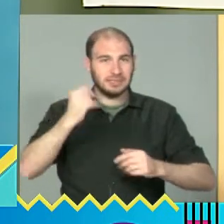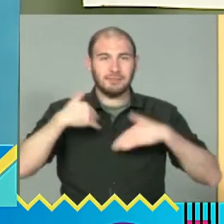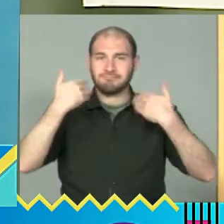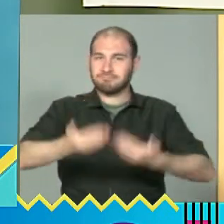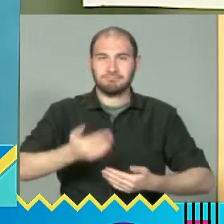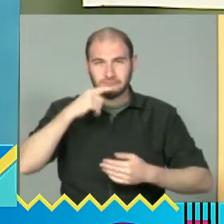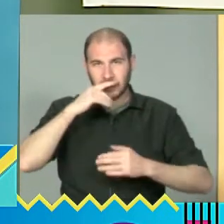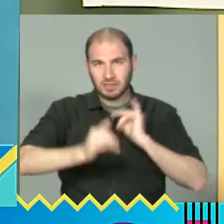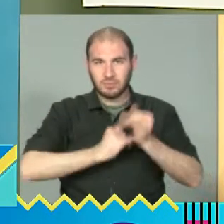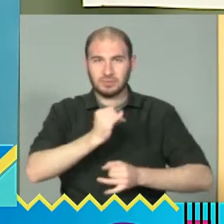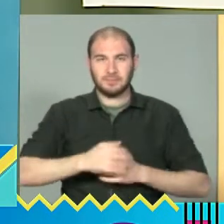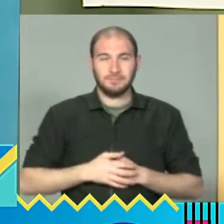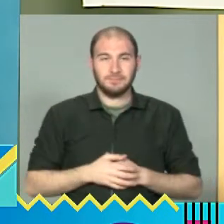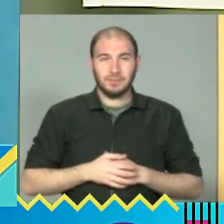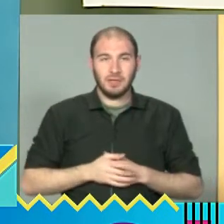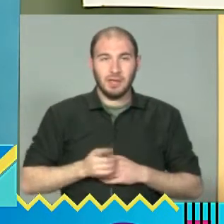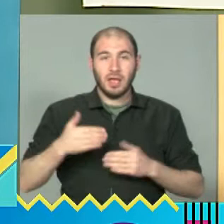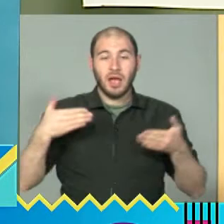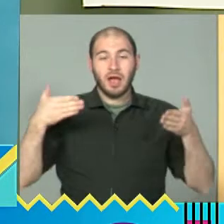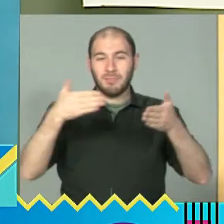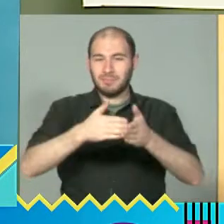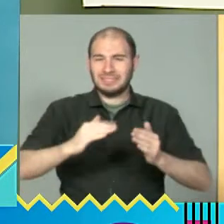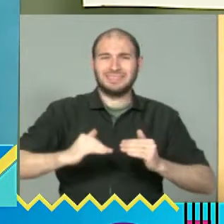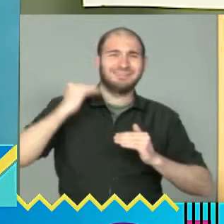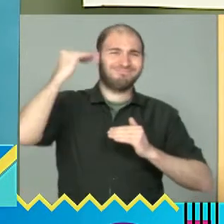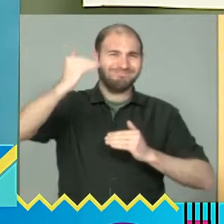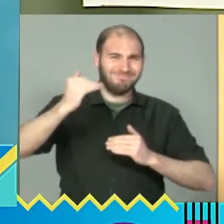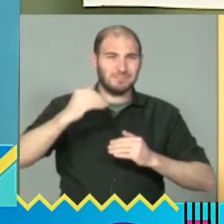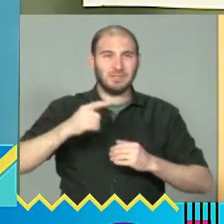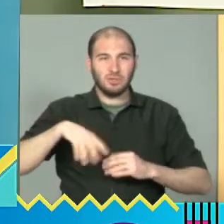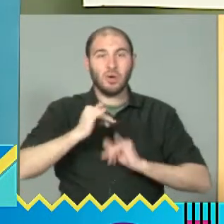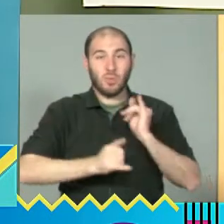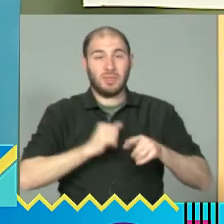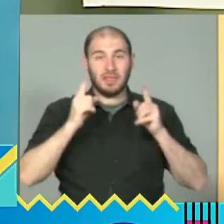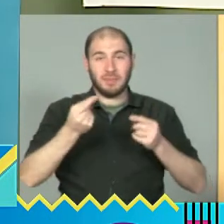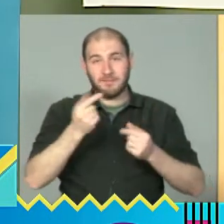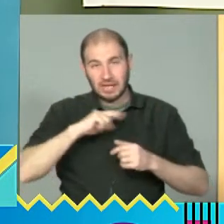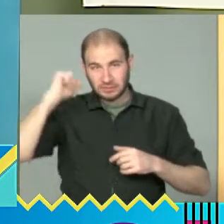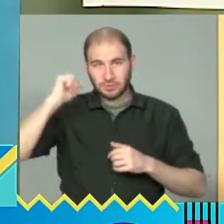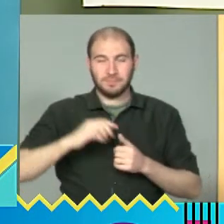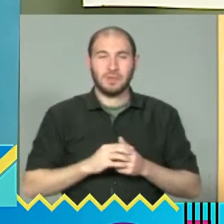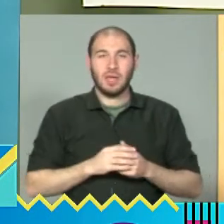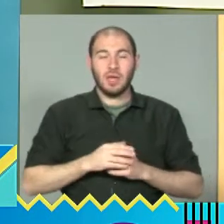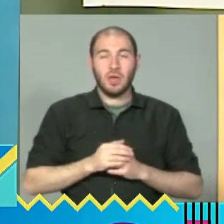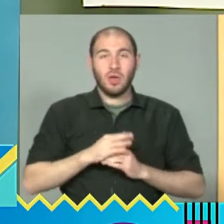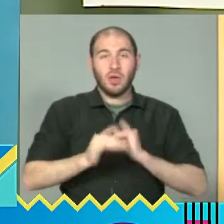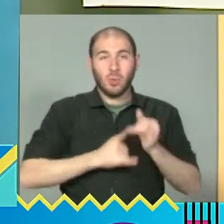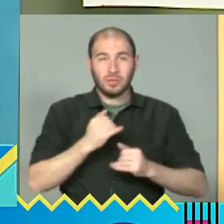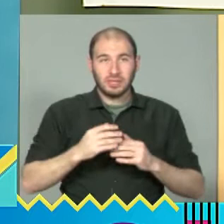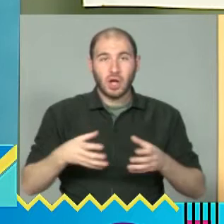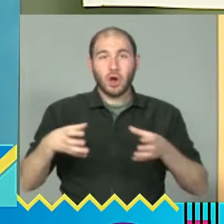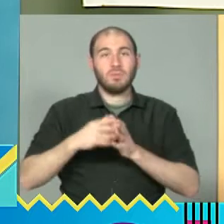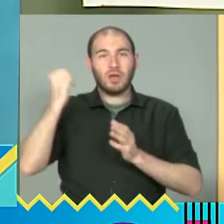dijo Mauricio Macri. Pusimos metas demasiado altas y vamos a estar hablando, por supuesto, de la inflación. Ratificó el